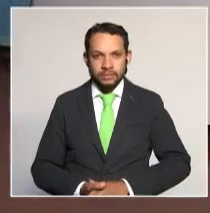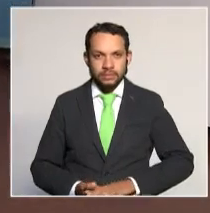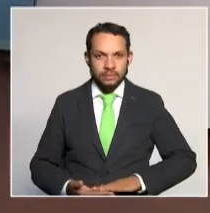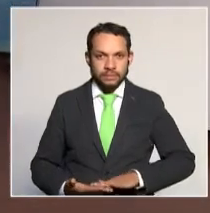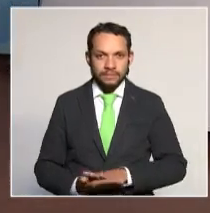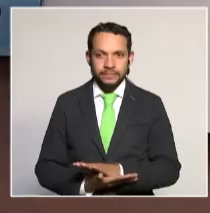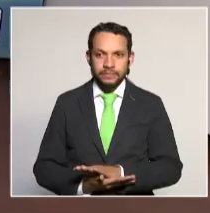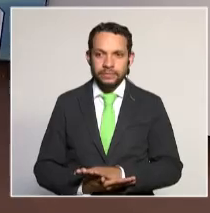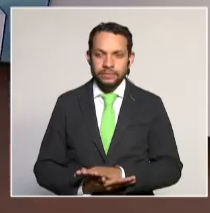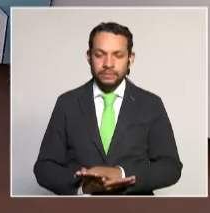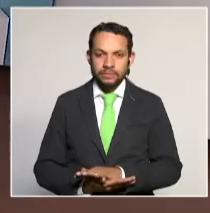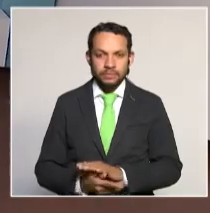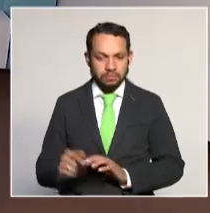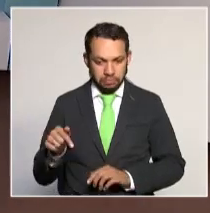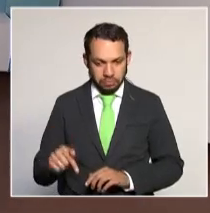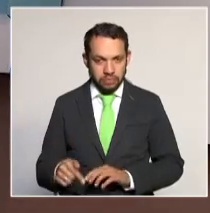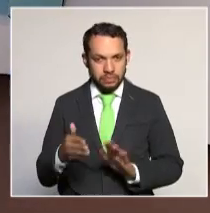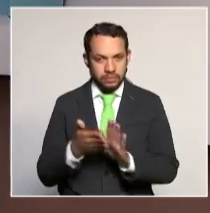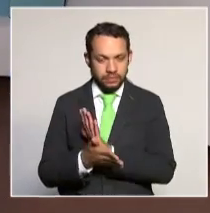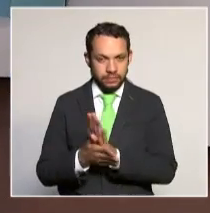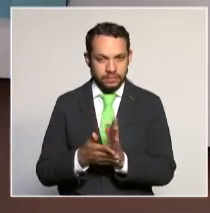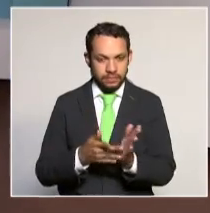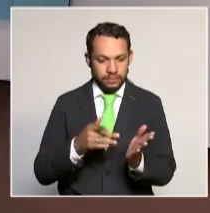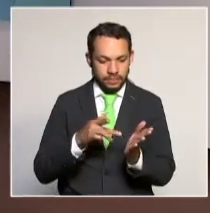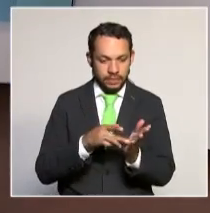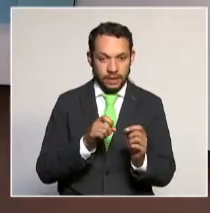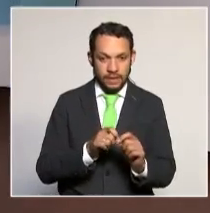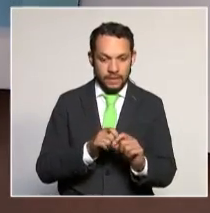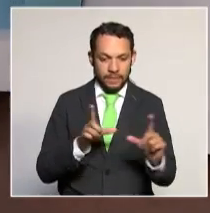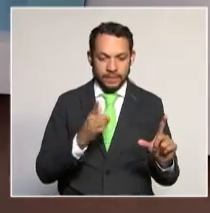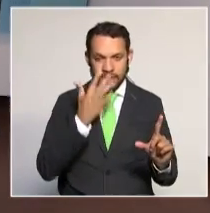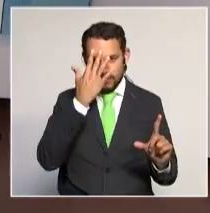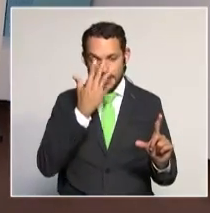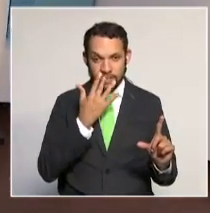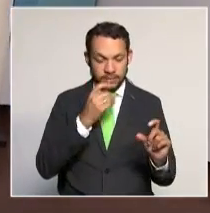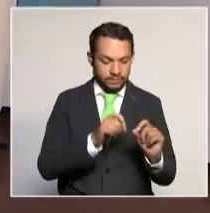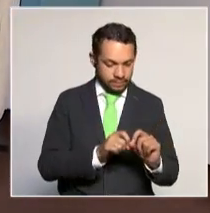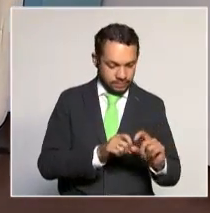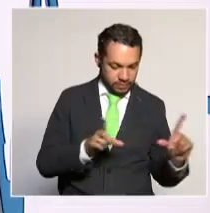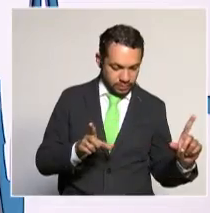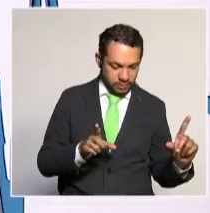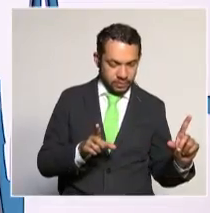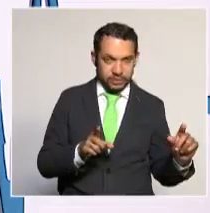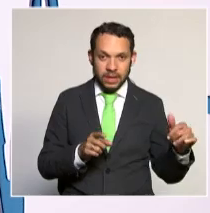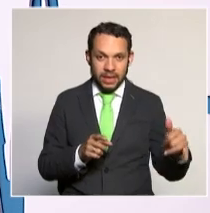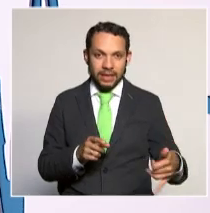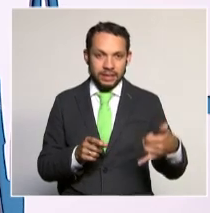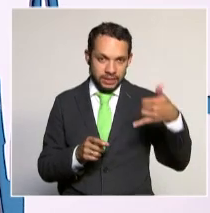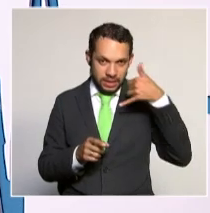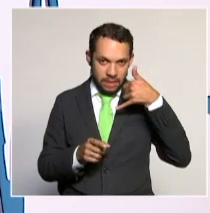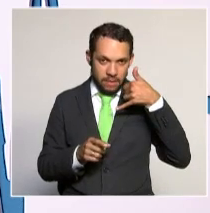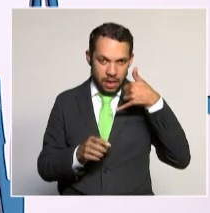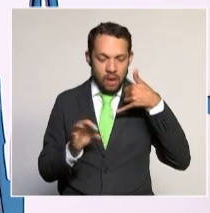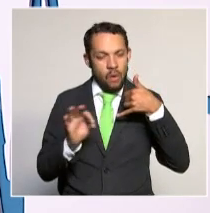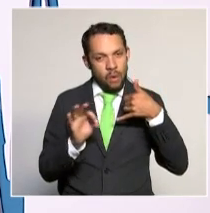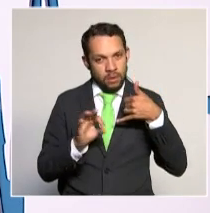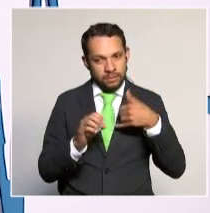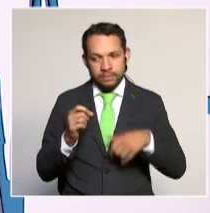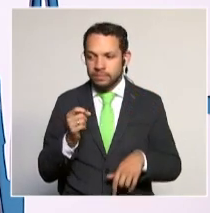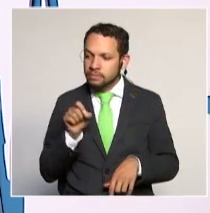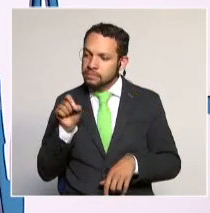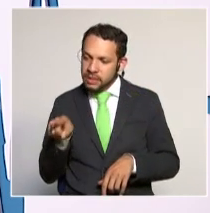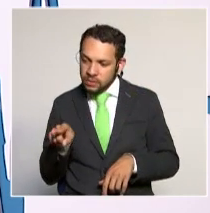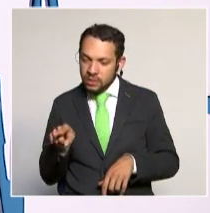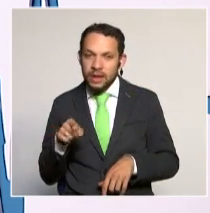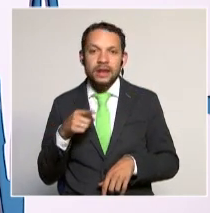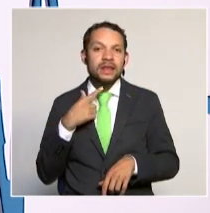A mí me da mucha alegría abrir Facebook Live porque hay personas que nos llaman a preguntar, sino a decir, estoy en